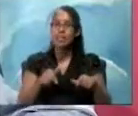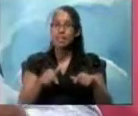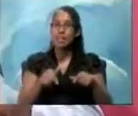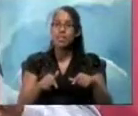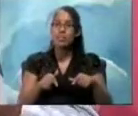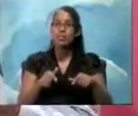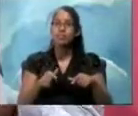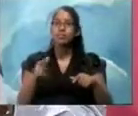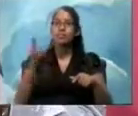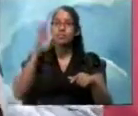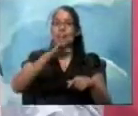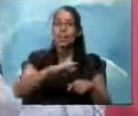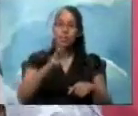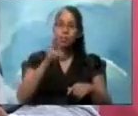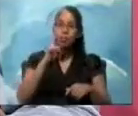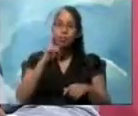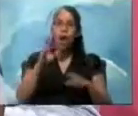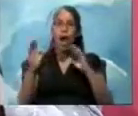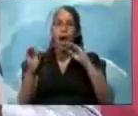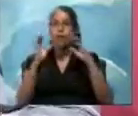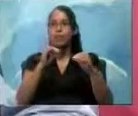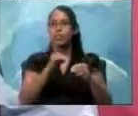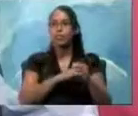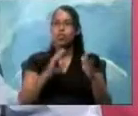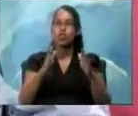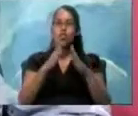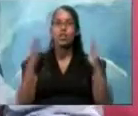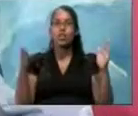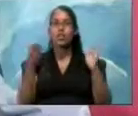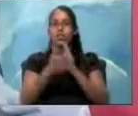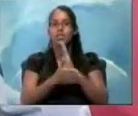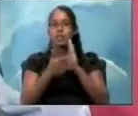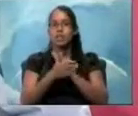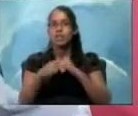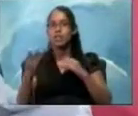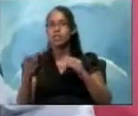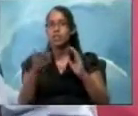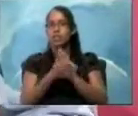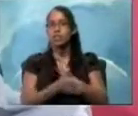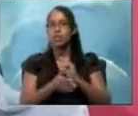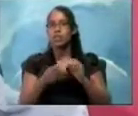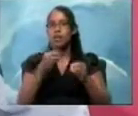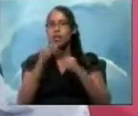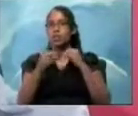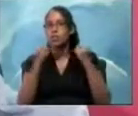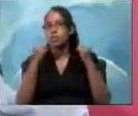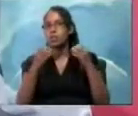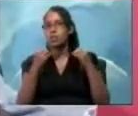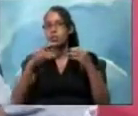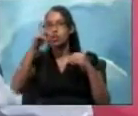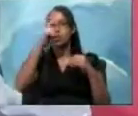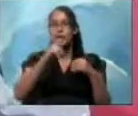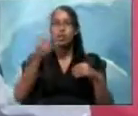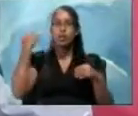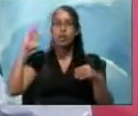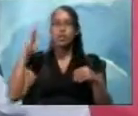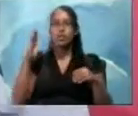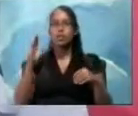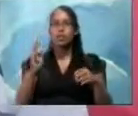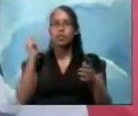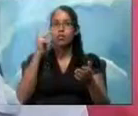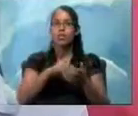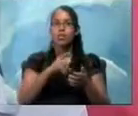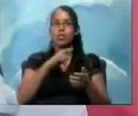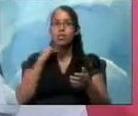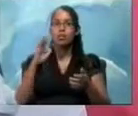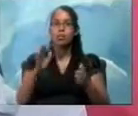¿verdad?, hablando de un gran acontecimiento que sucedió hace muchos años atrás, que fue la muerte de